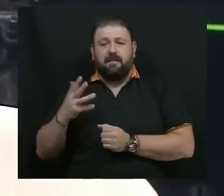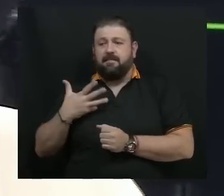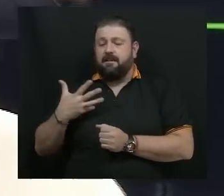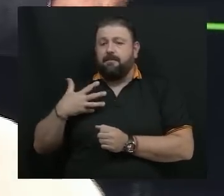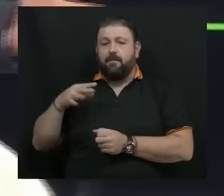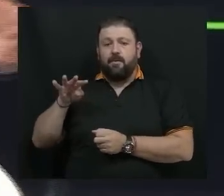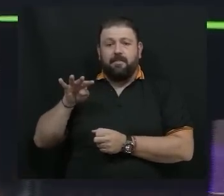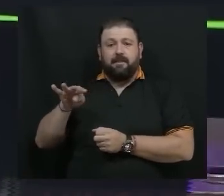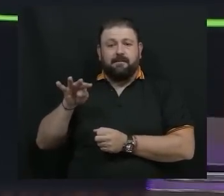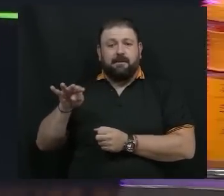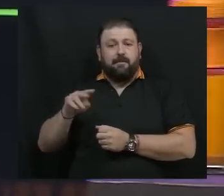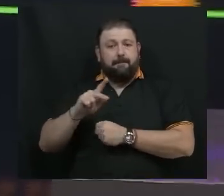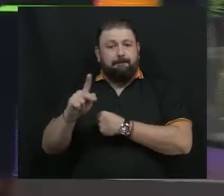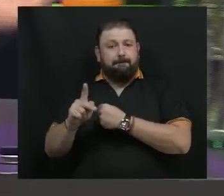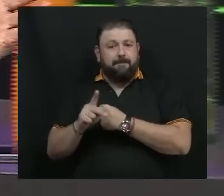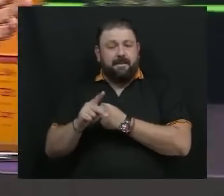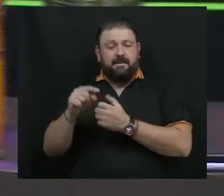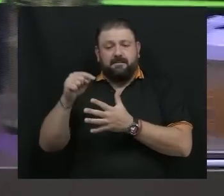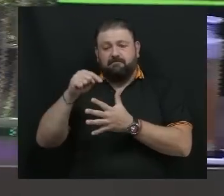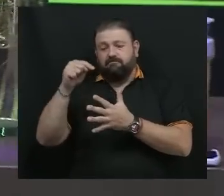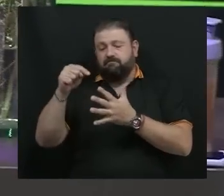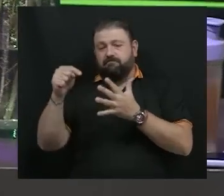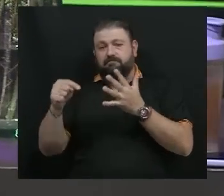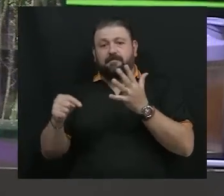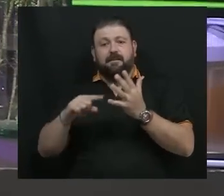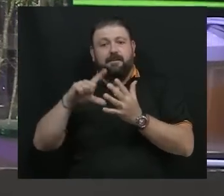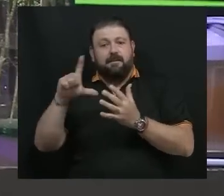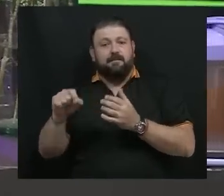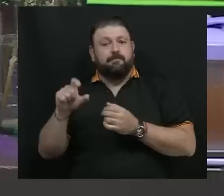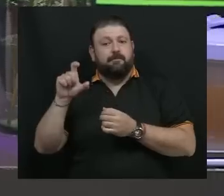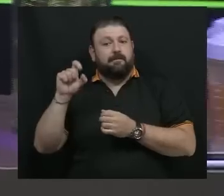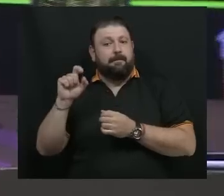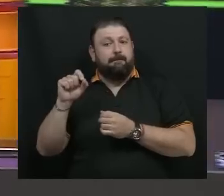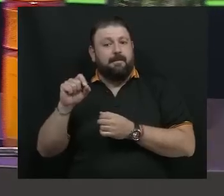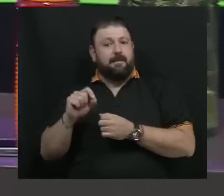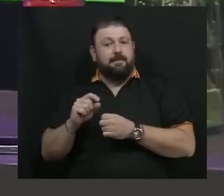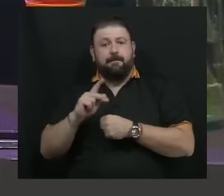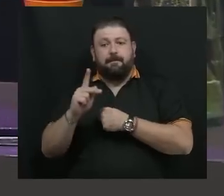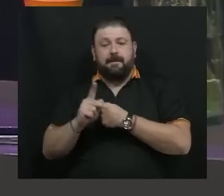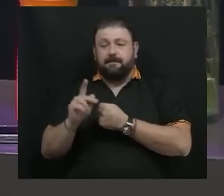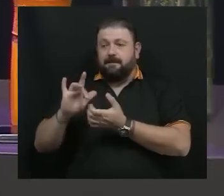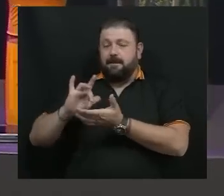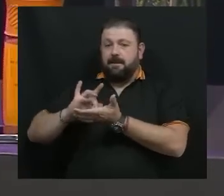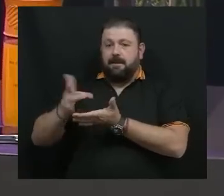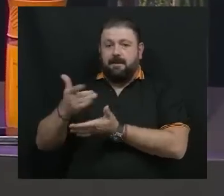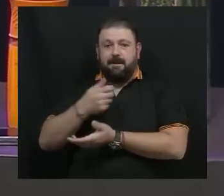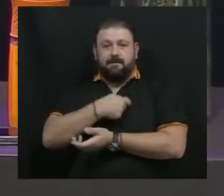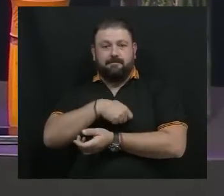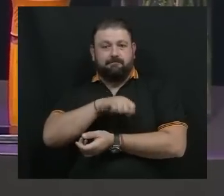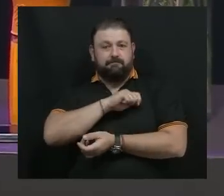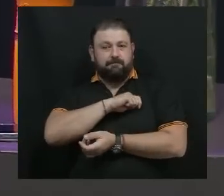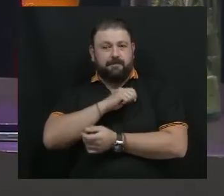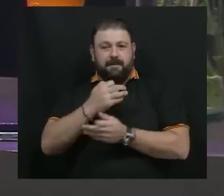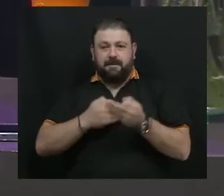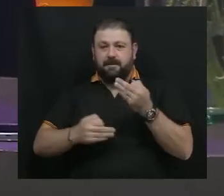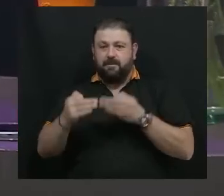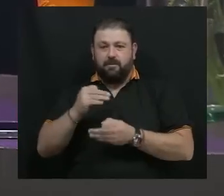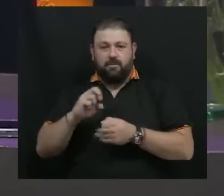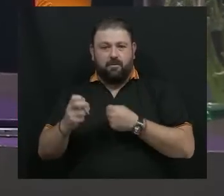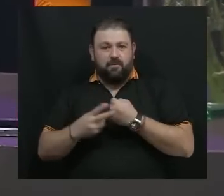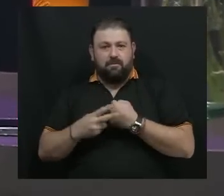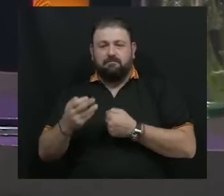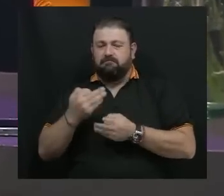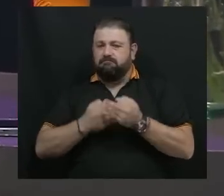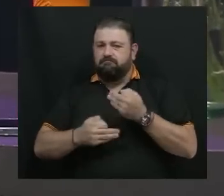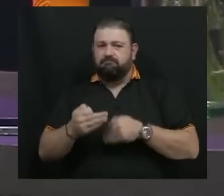podemos desarrollar el negocio en más de 20 países, porque gracias a España tenemos todos los países de la Comunidad Económica Europea y